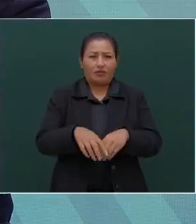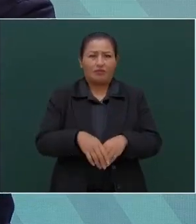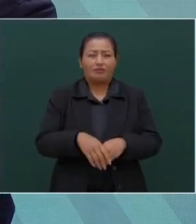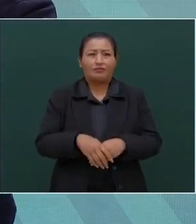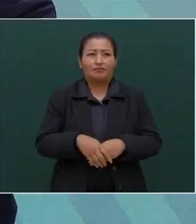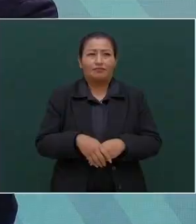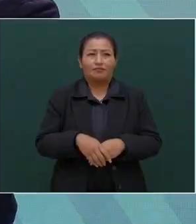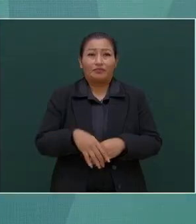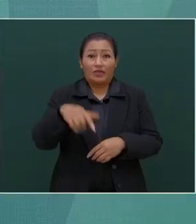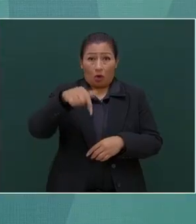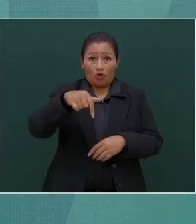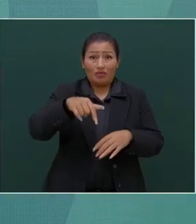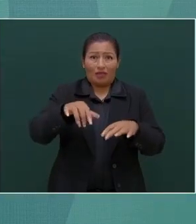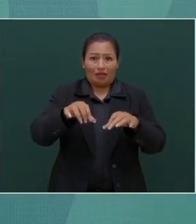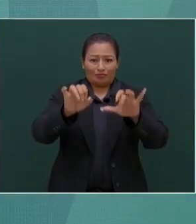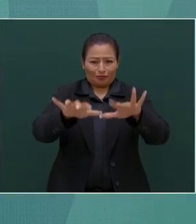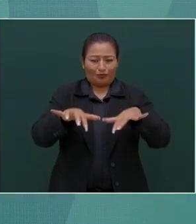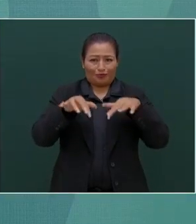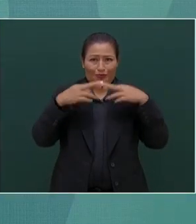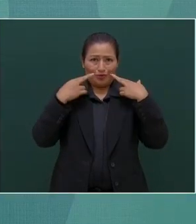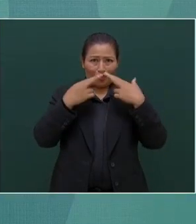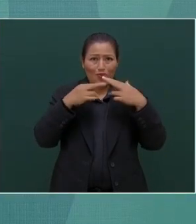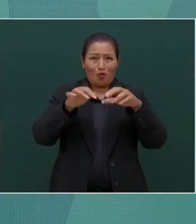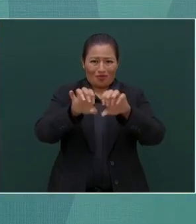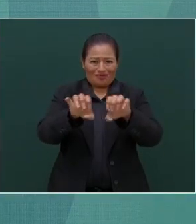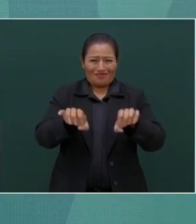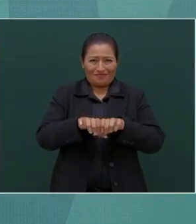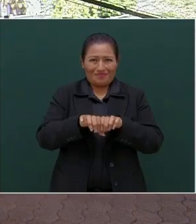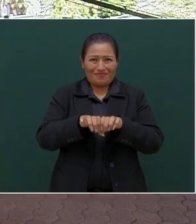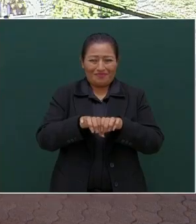Antes de la conferencia de prensa.